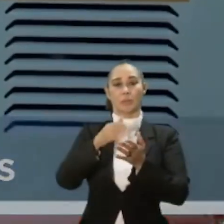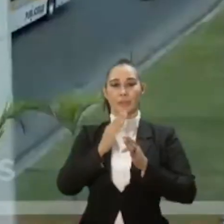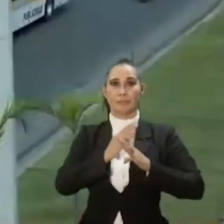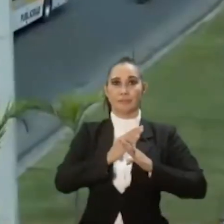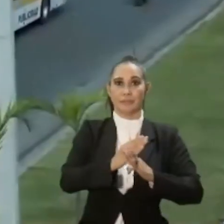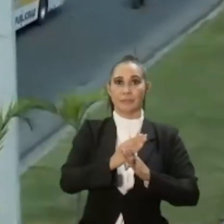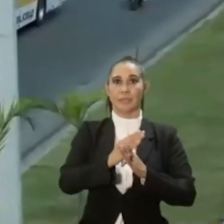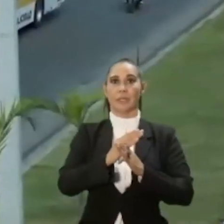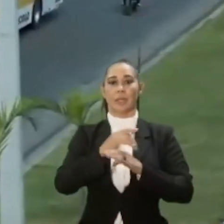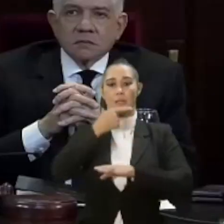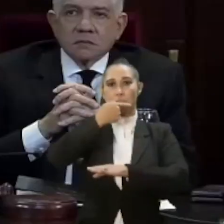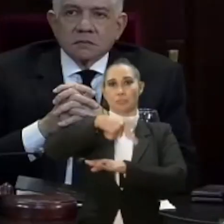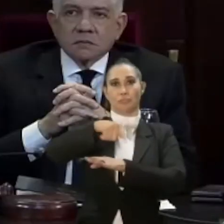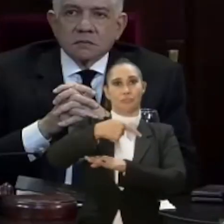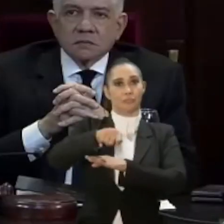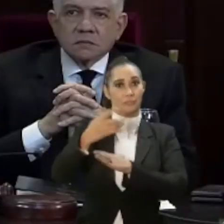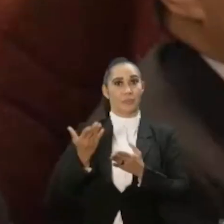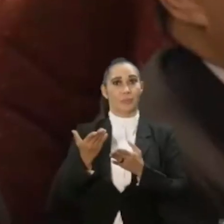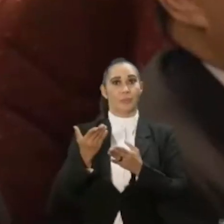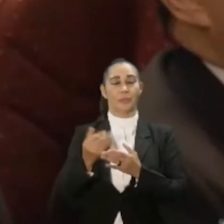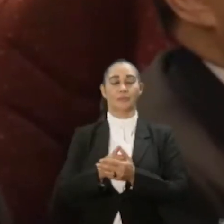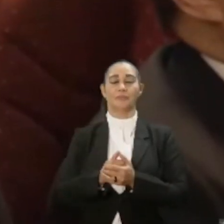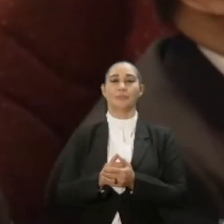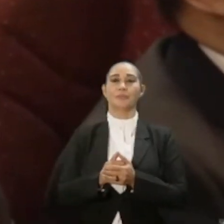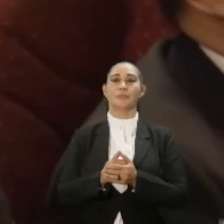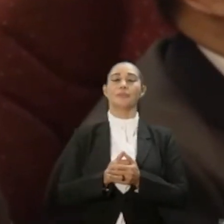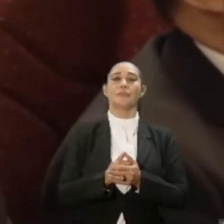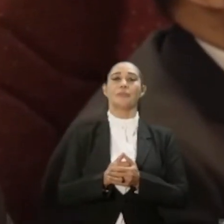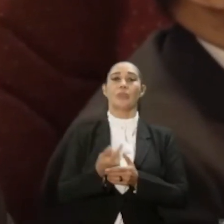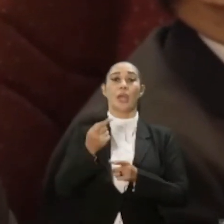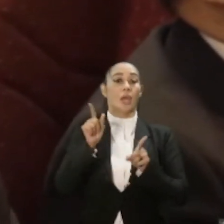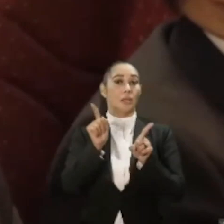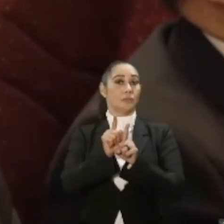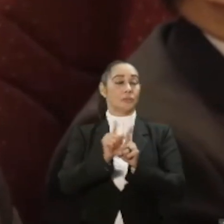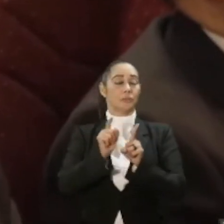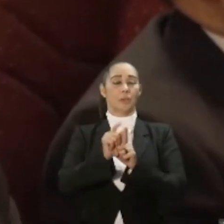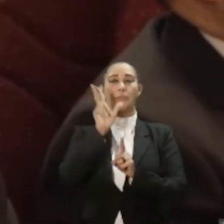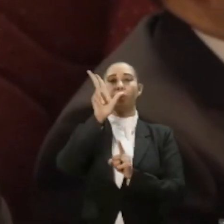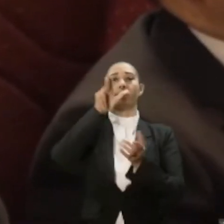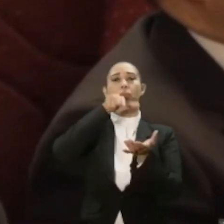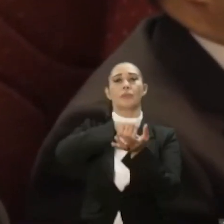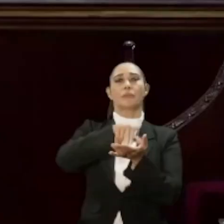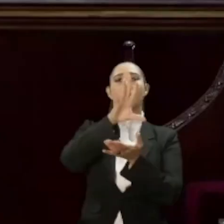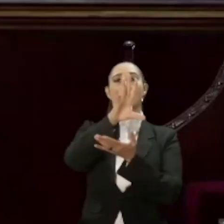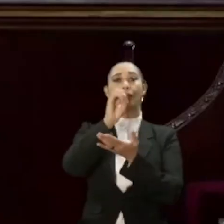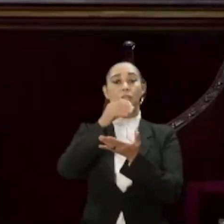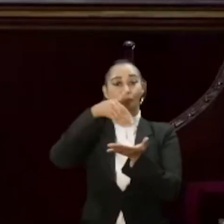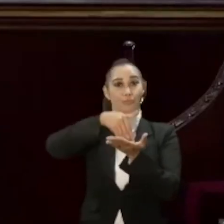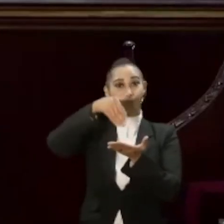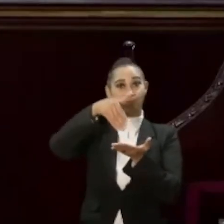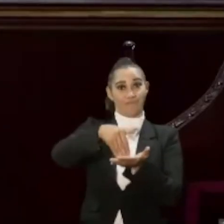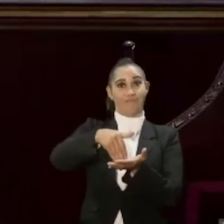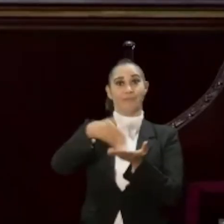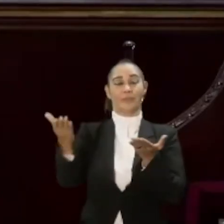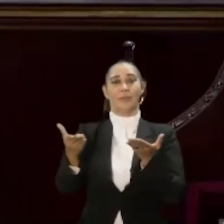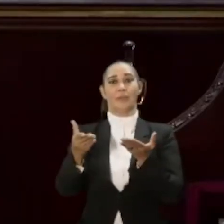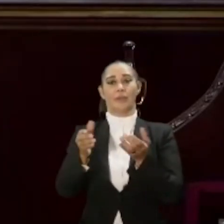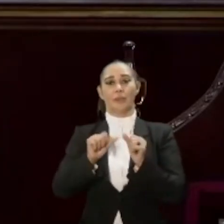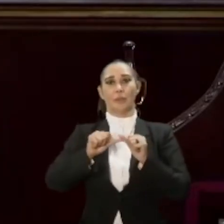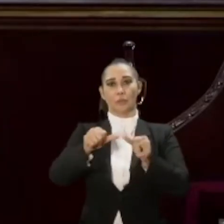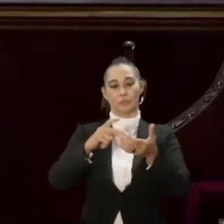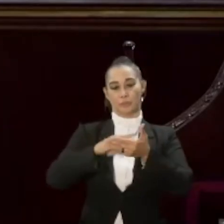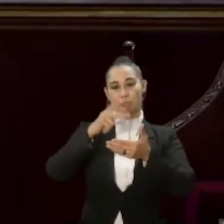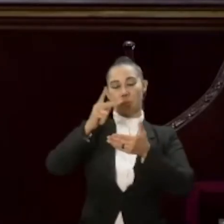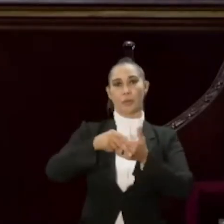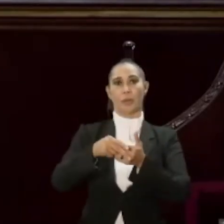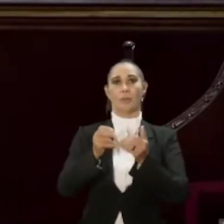en la tarifa del transporte. Además, se canalizaron más de 3.500 millones a expandir y robustecer los